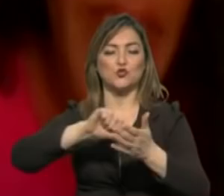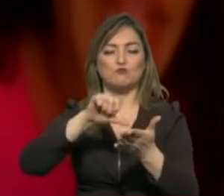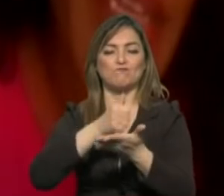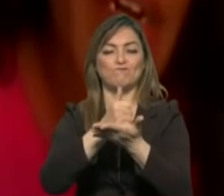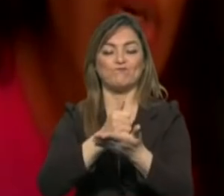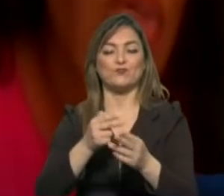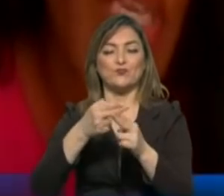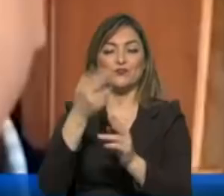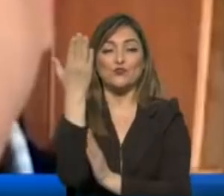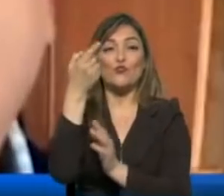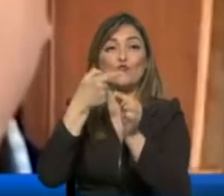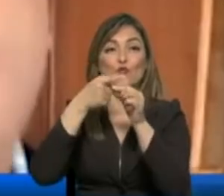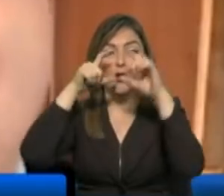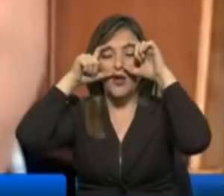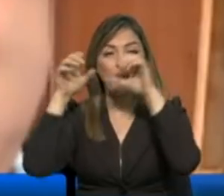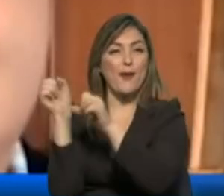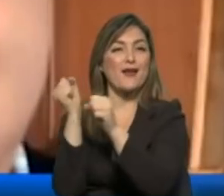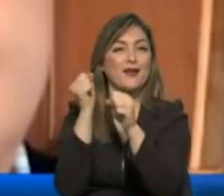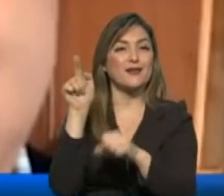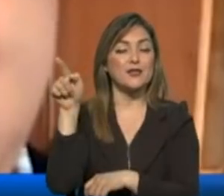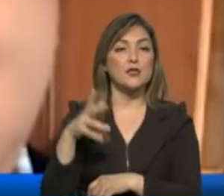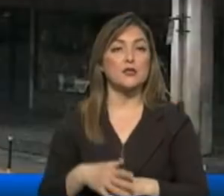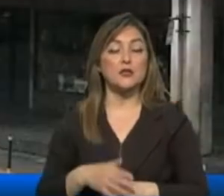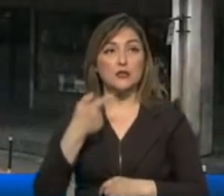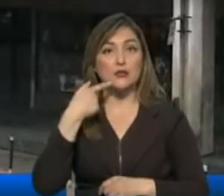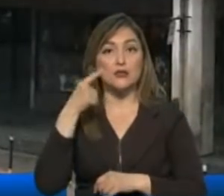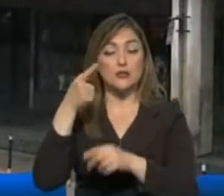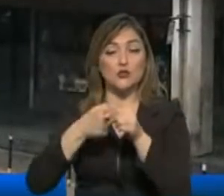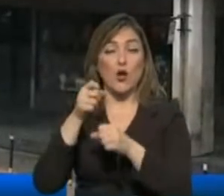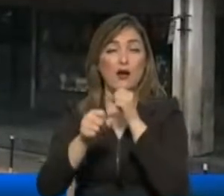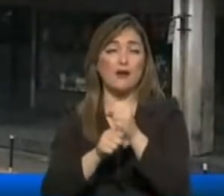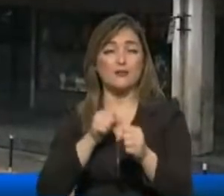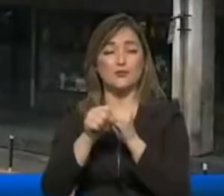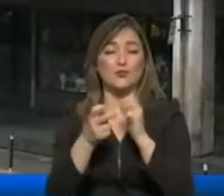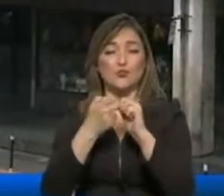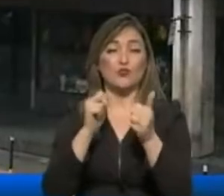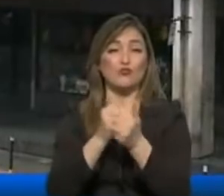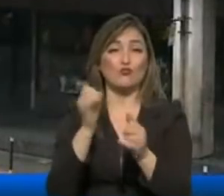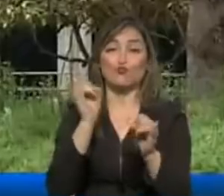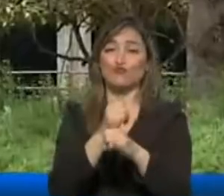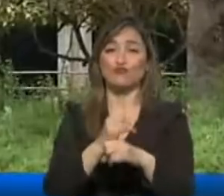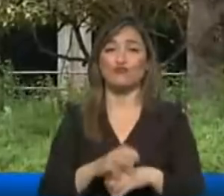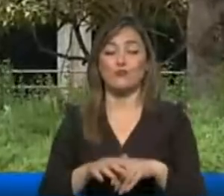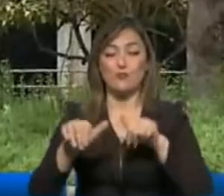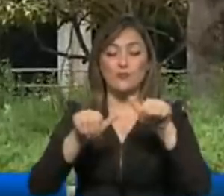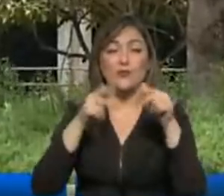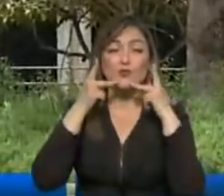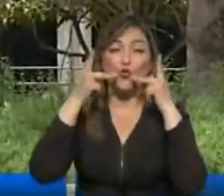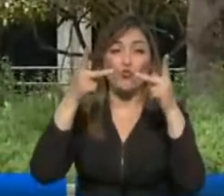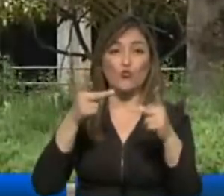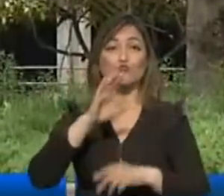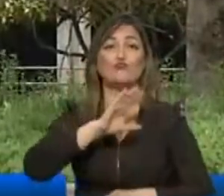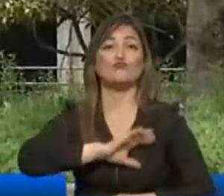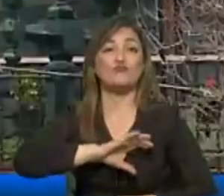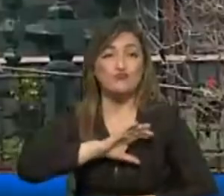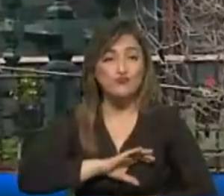de Quito, Augusto Barrera, asegura que Quito ya tiene varios años en esta crisis institucional, que la administración pública, el